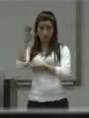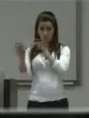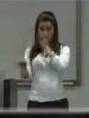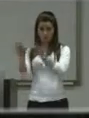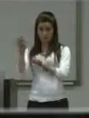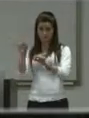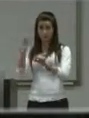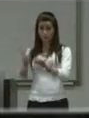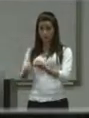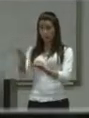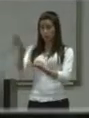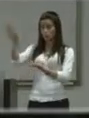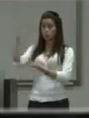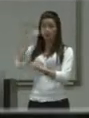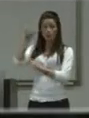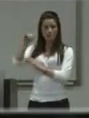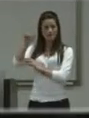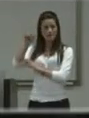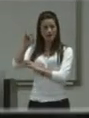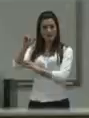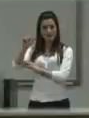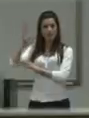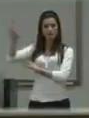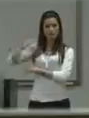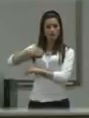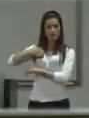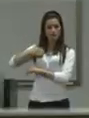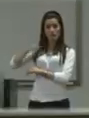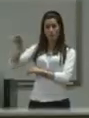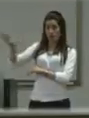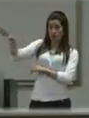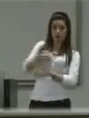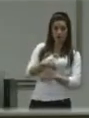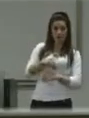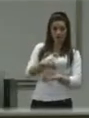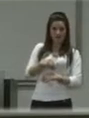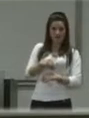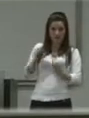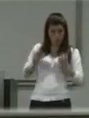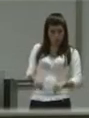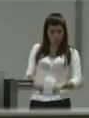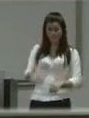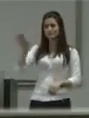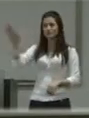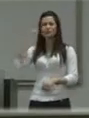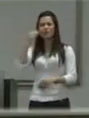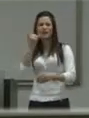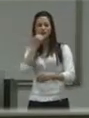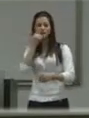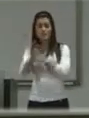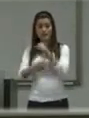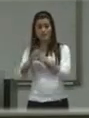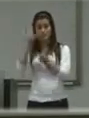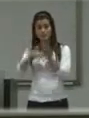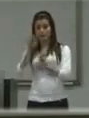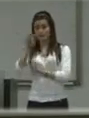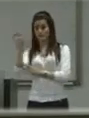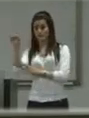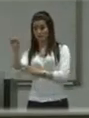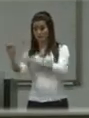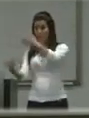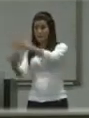hacer lo que hizo María Graciela en su época que fue antes de que Argentina ratificara la convención ella en los 90 empezó a dictar esta sentencias